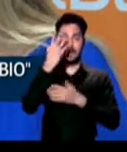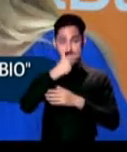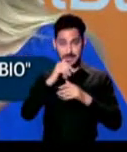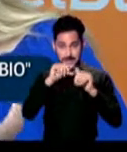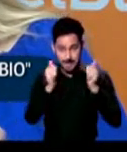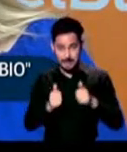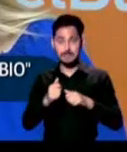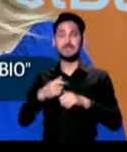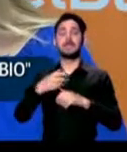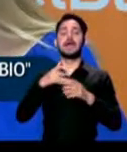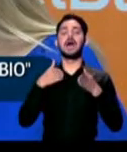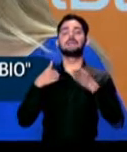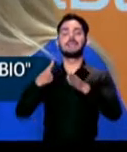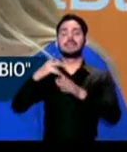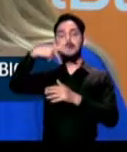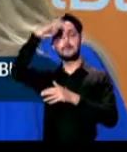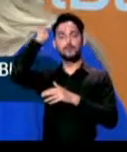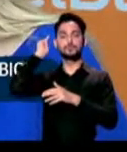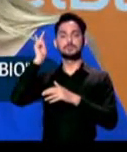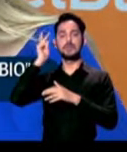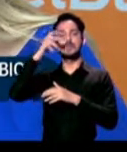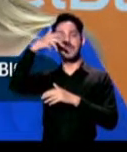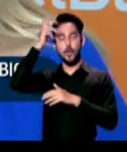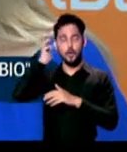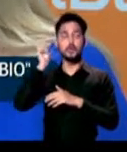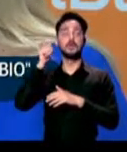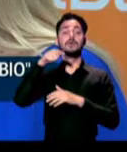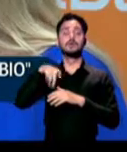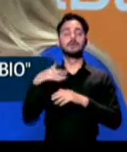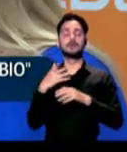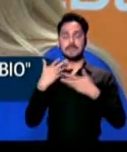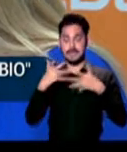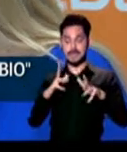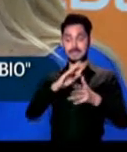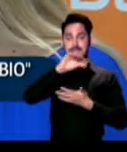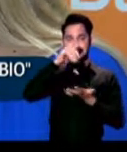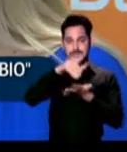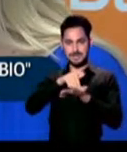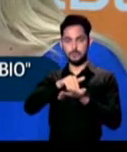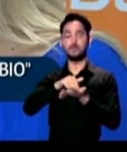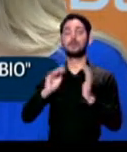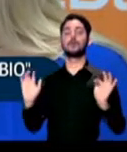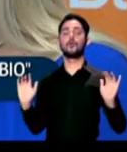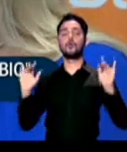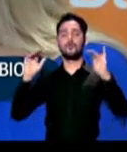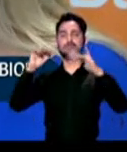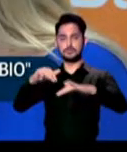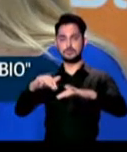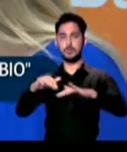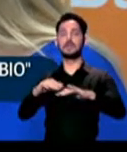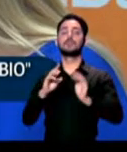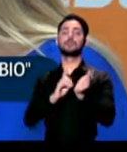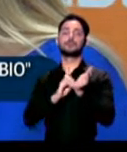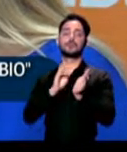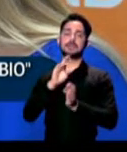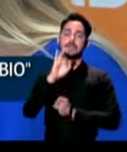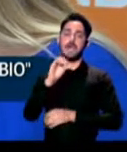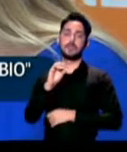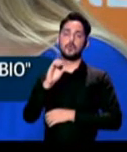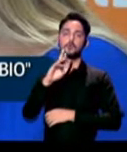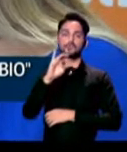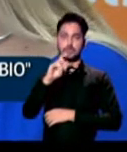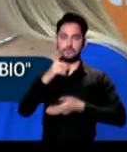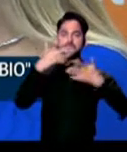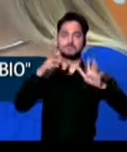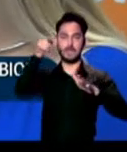León, hasta pasar frente al Departamento de Justicia, y terminamos entonces en la sala de convención, en el Centro de Convenciones, doctor Ricardo Rosselló. Los